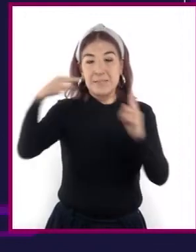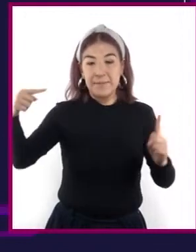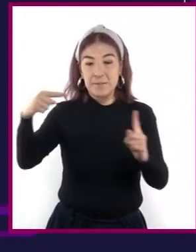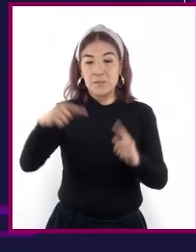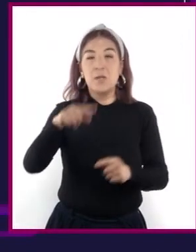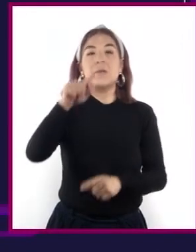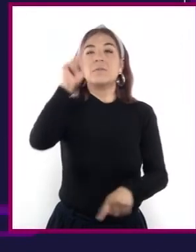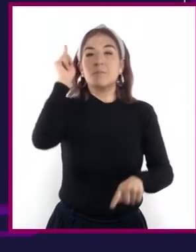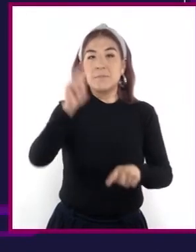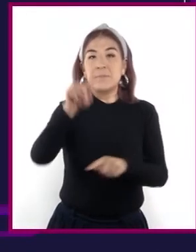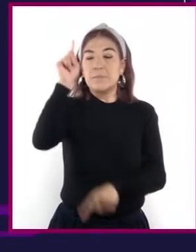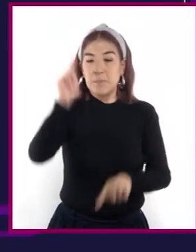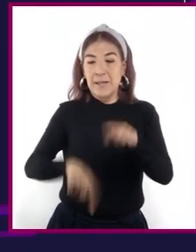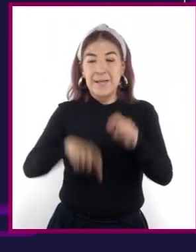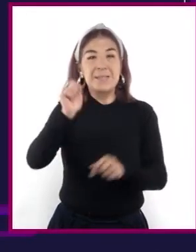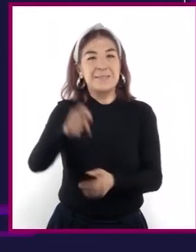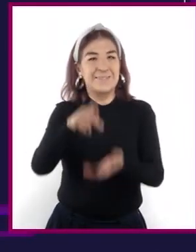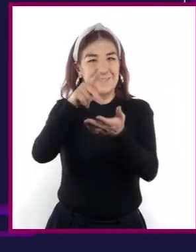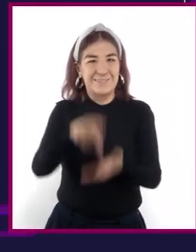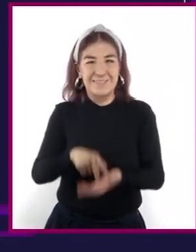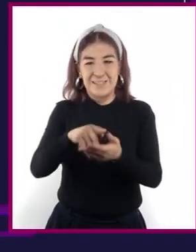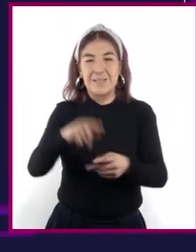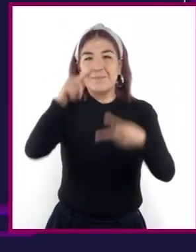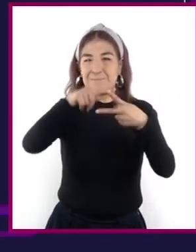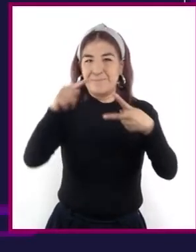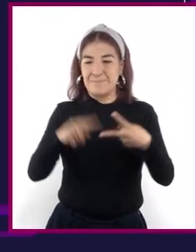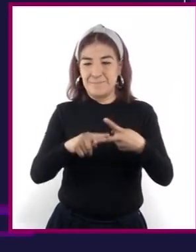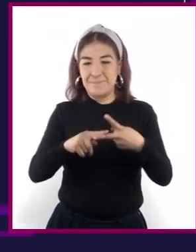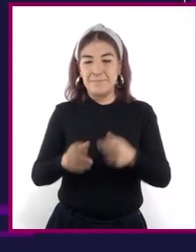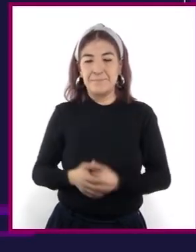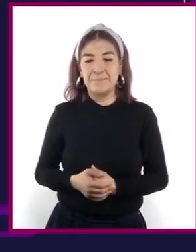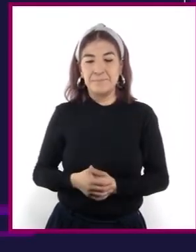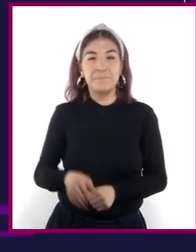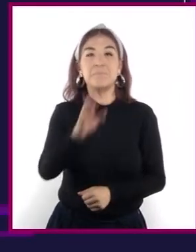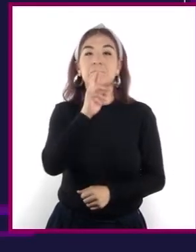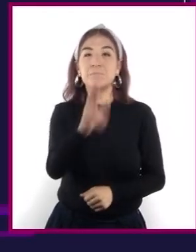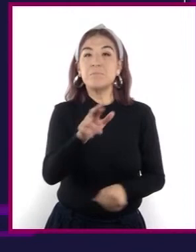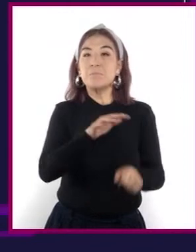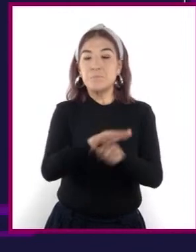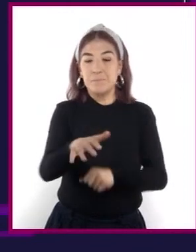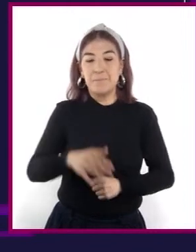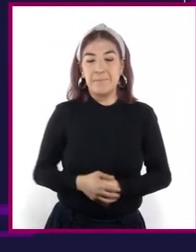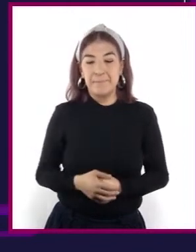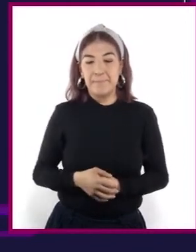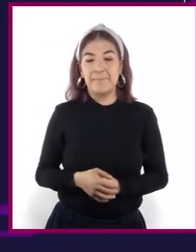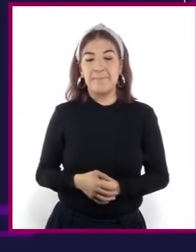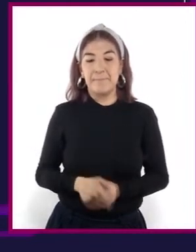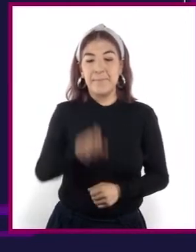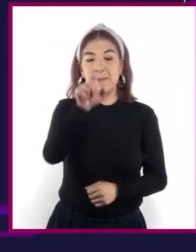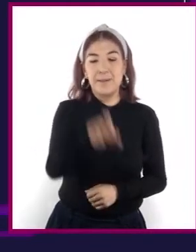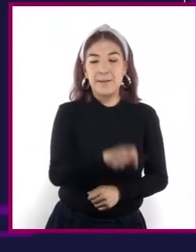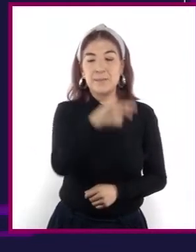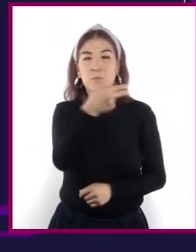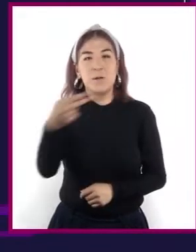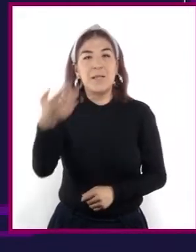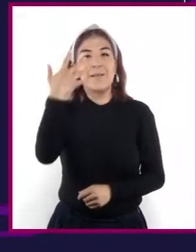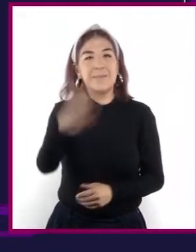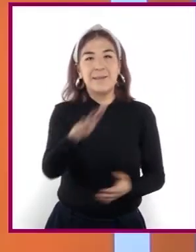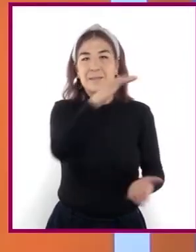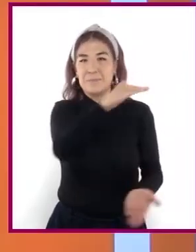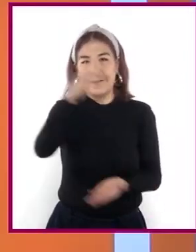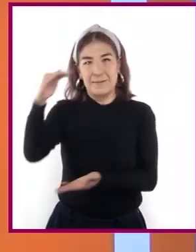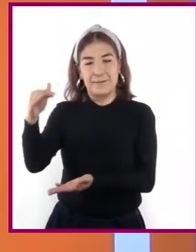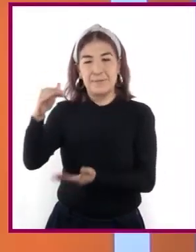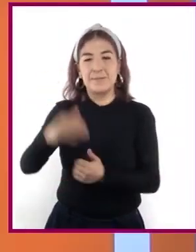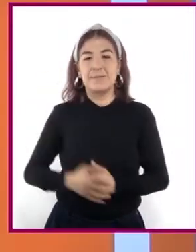y simplificar unidades comunes del numerador y denominador, tenemos por resultado X igual a 10